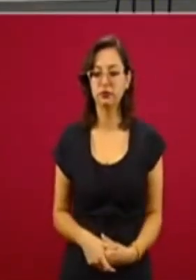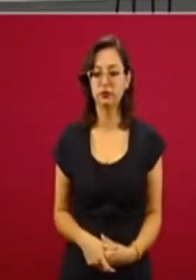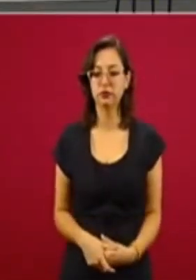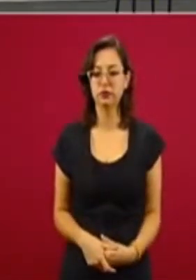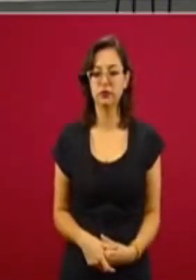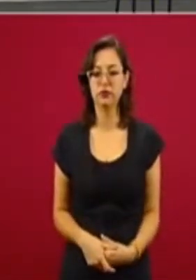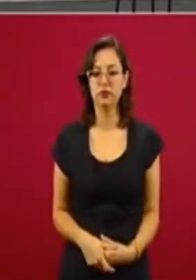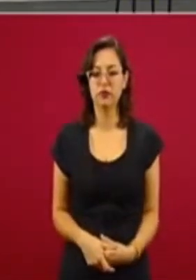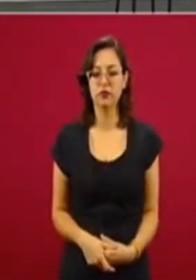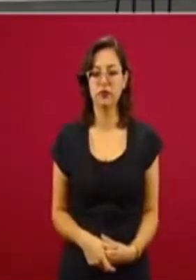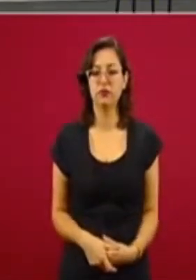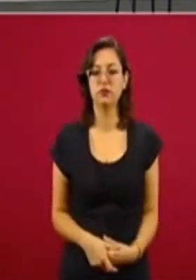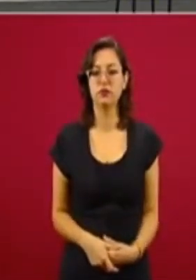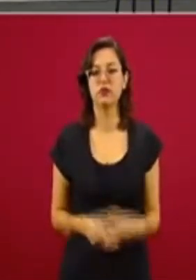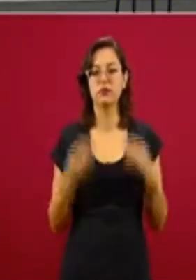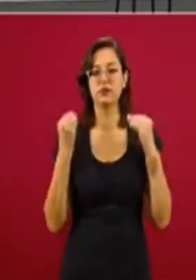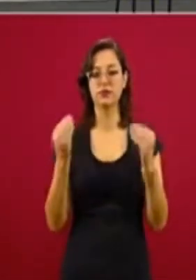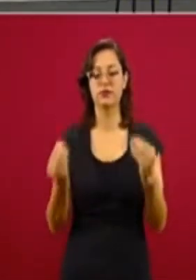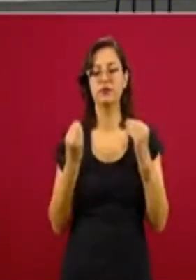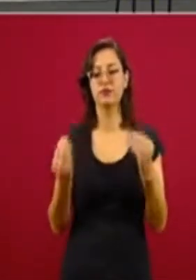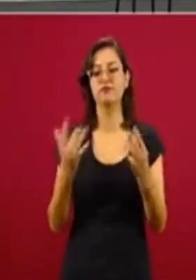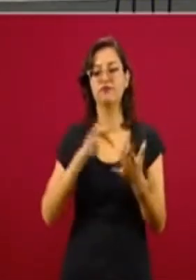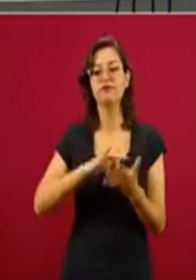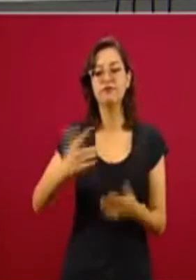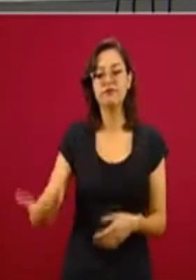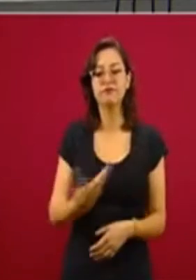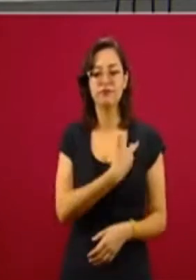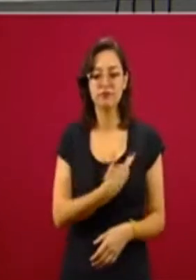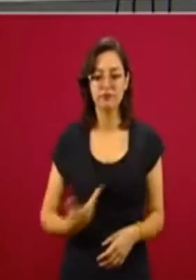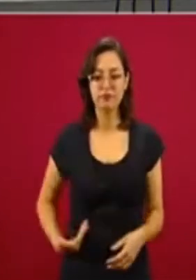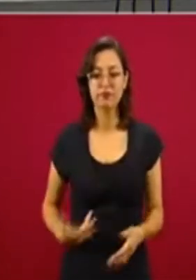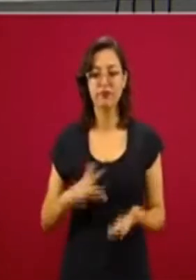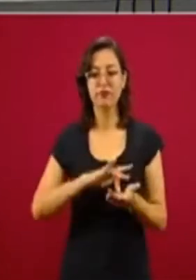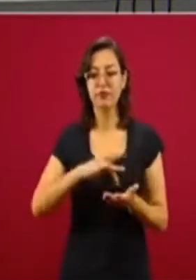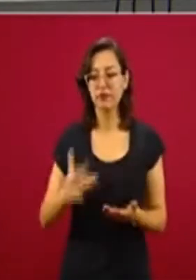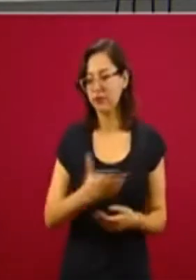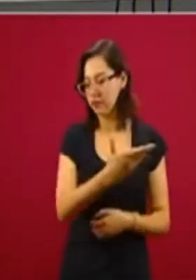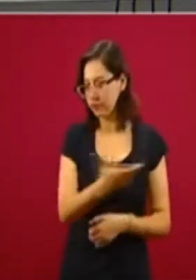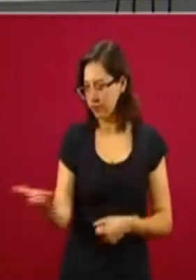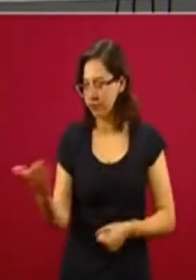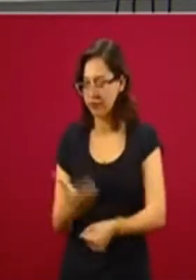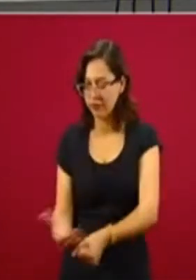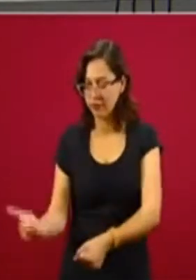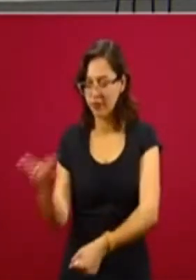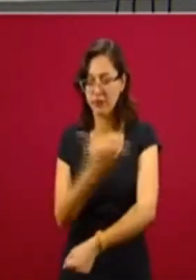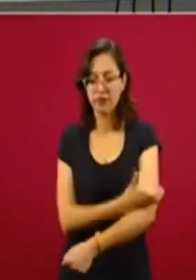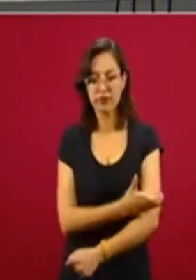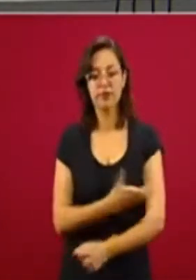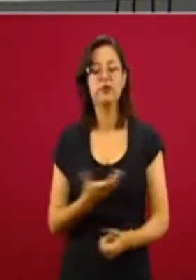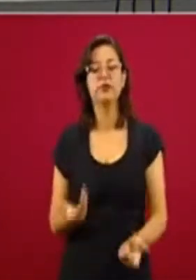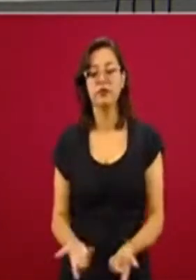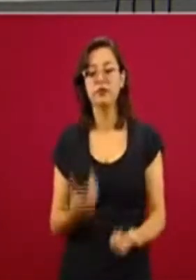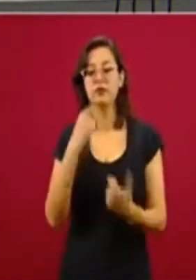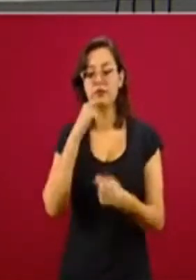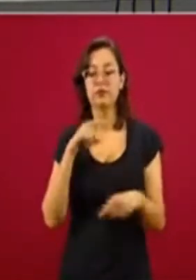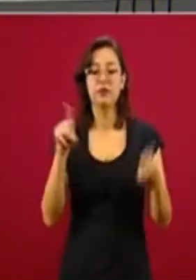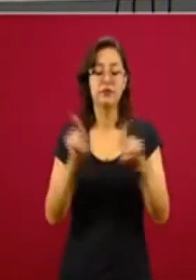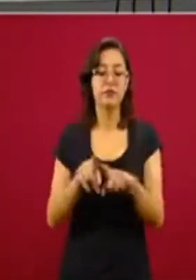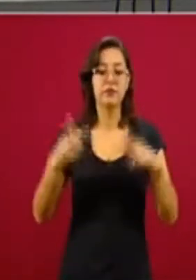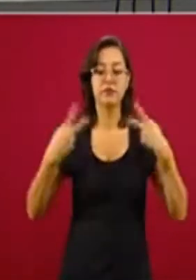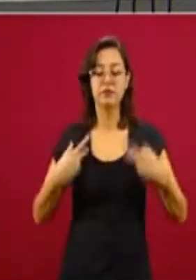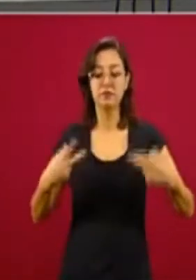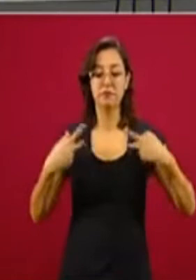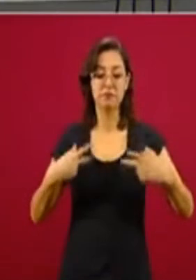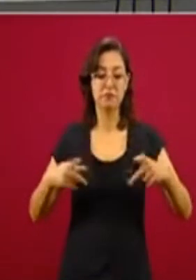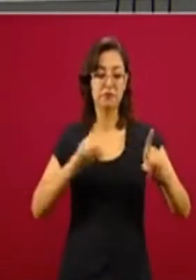porque... Muchas gracias, señor presidente. Muchas gracias, colegas, compañeros y a todas las personas que nos están viendo a través